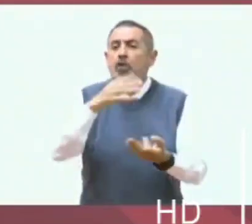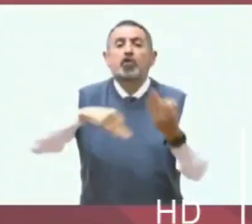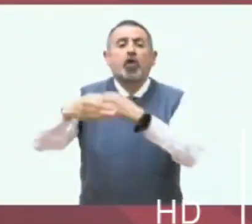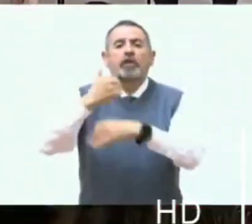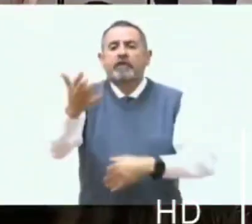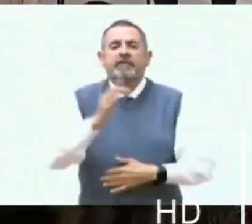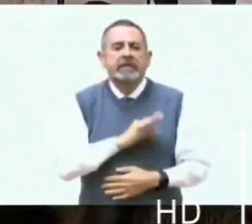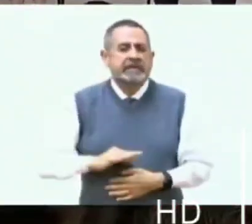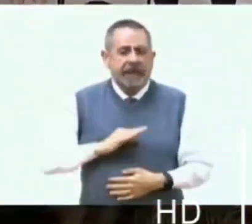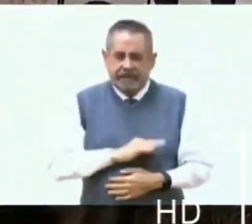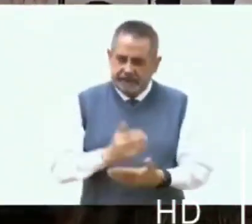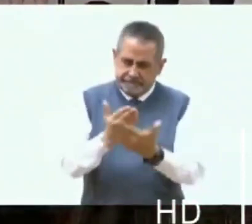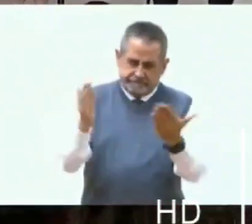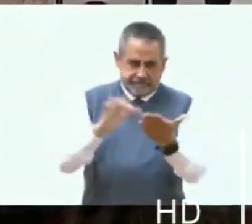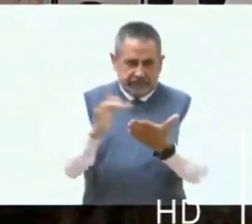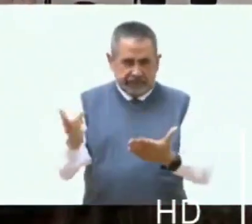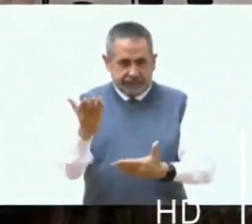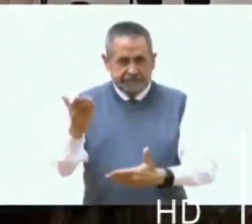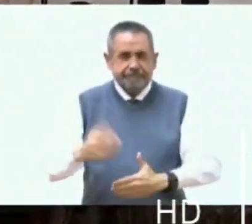gracias.